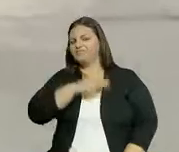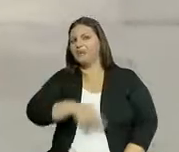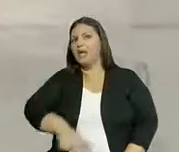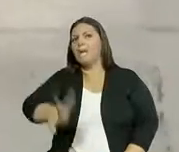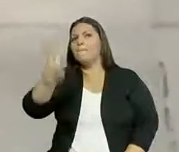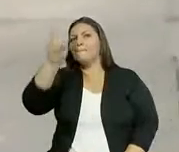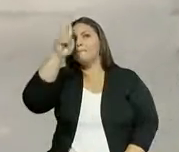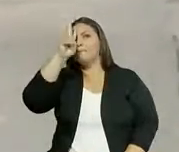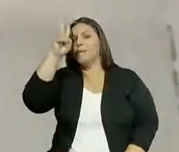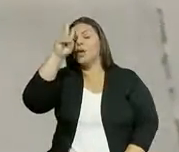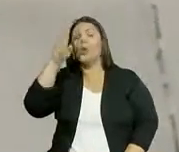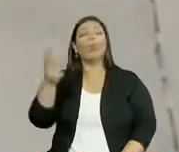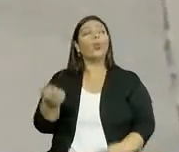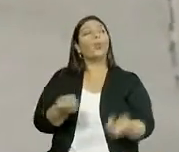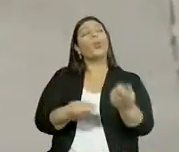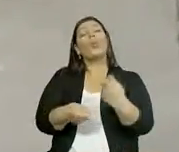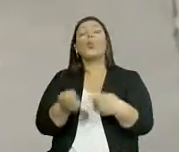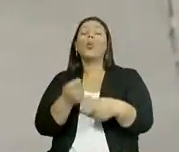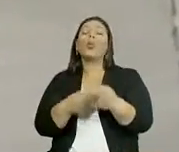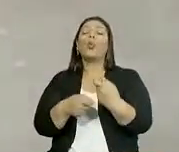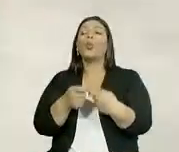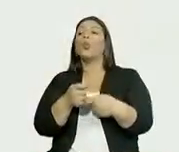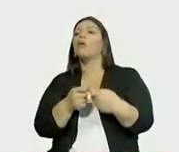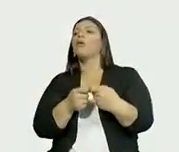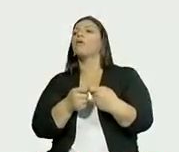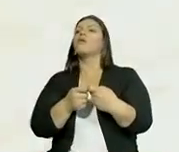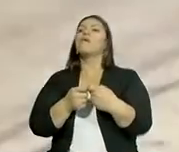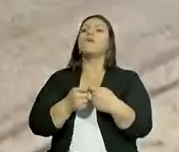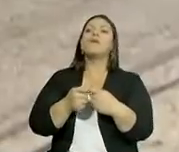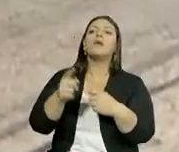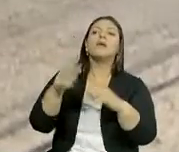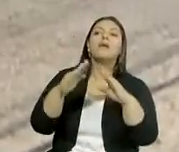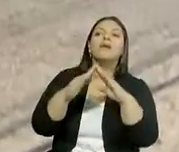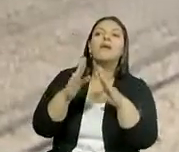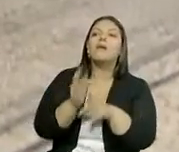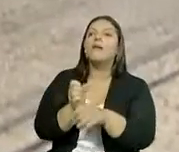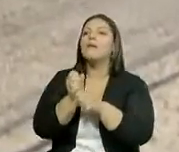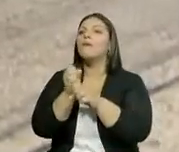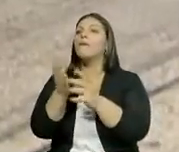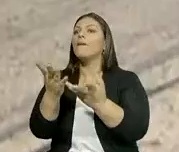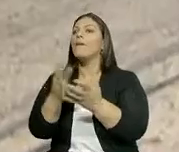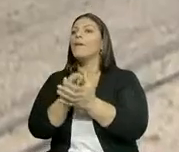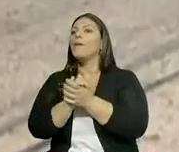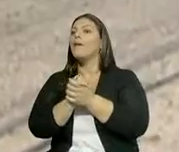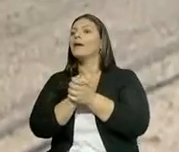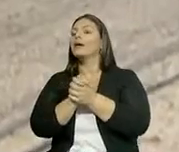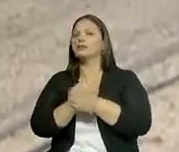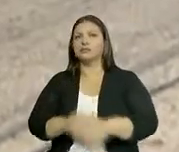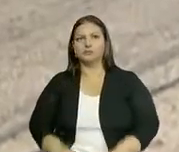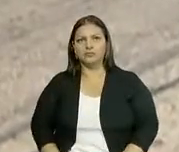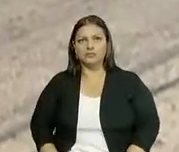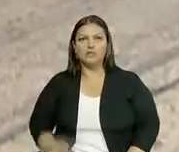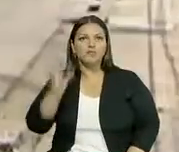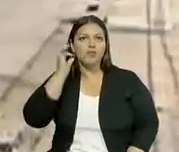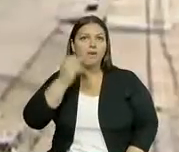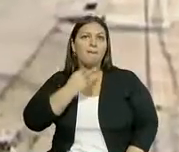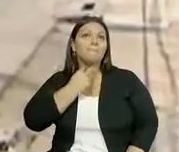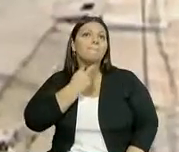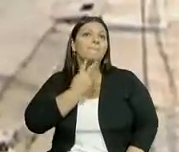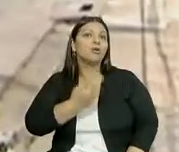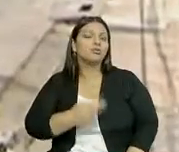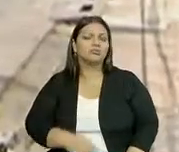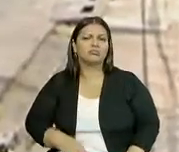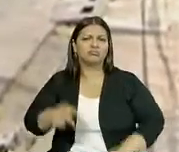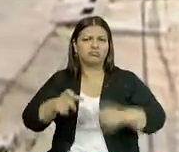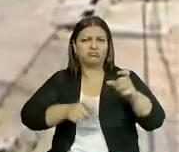verificar qué domicilios se encuentran sin seguridades. O sea, vienen primero golpeando puerta por puerta a vender fundas, pero lo